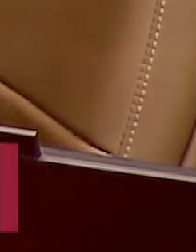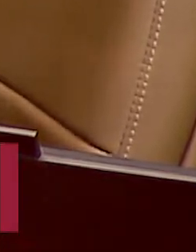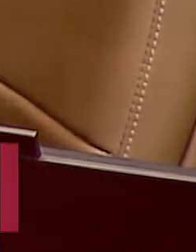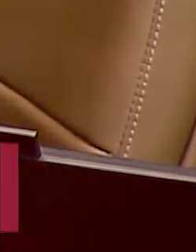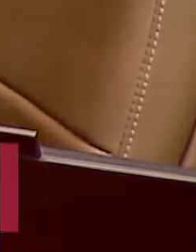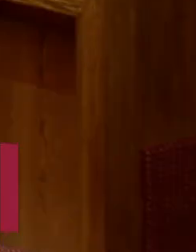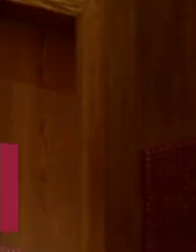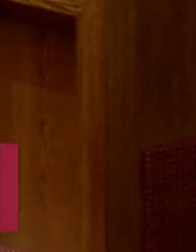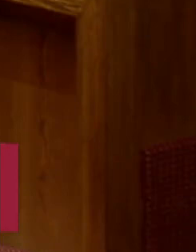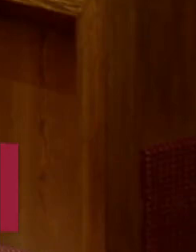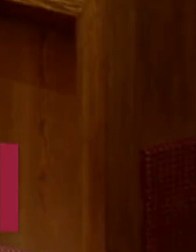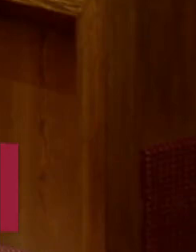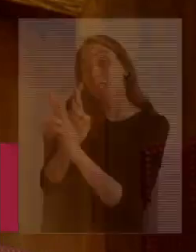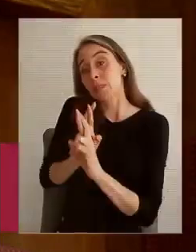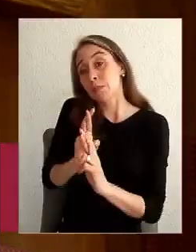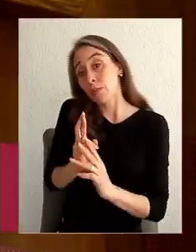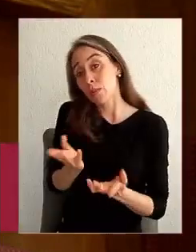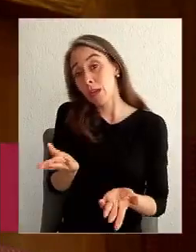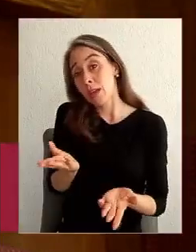posible.